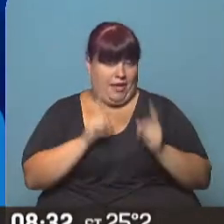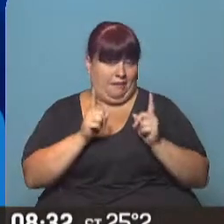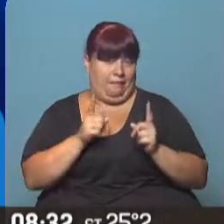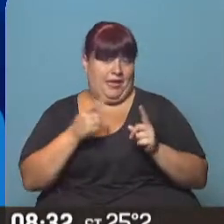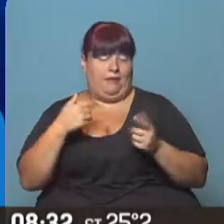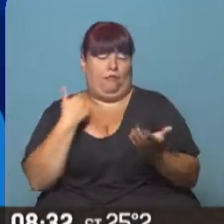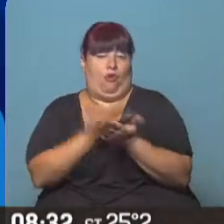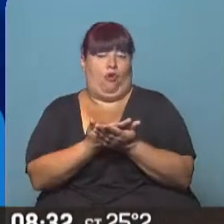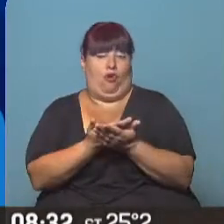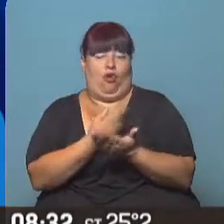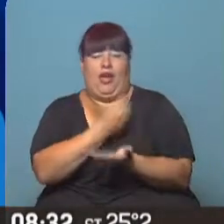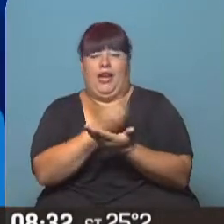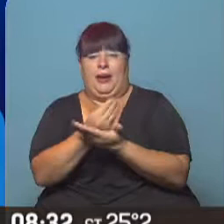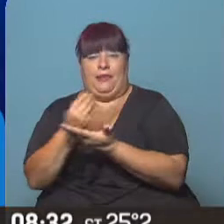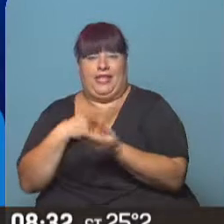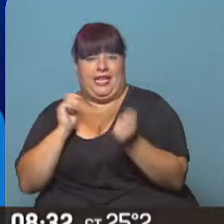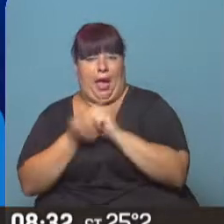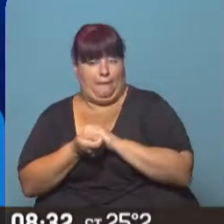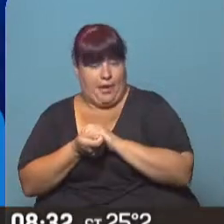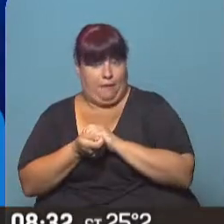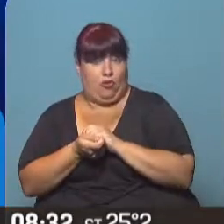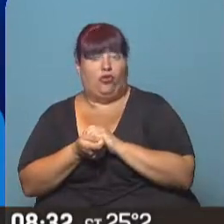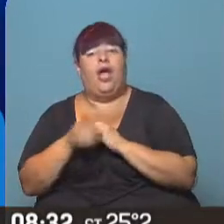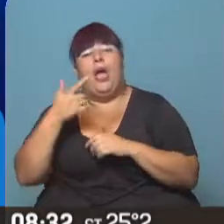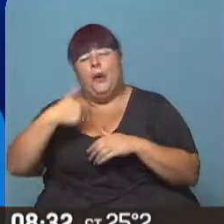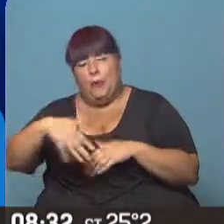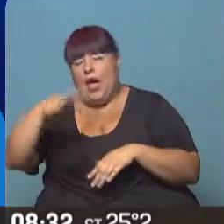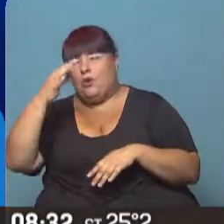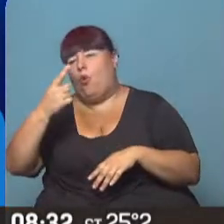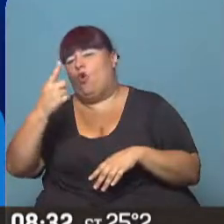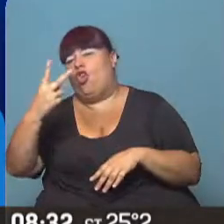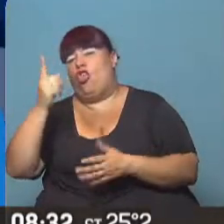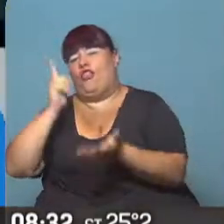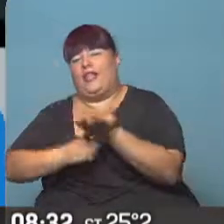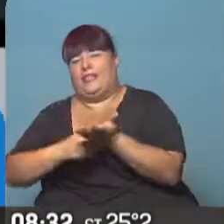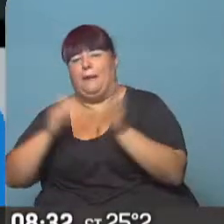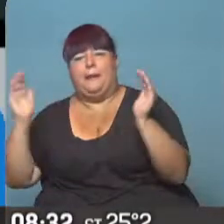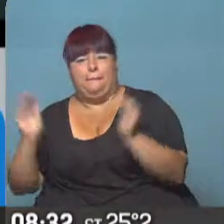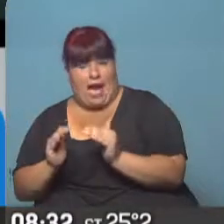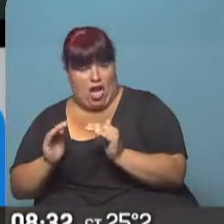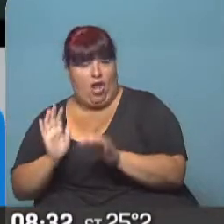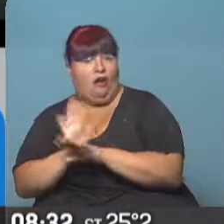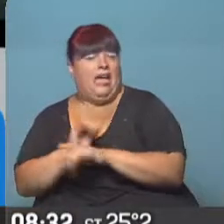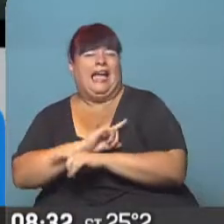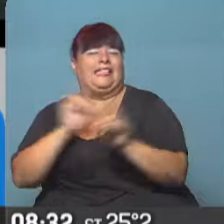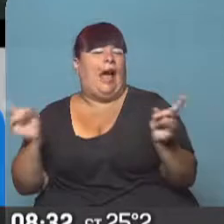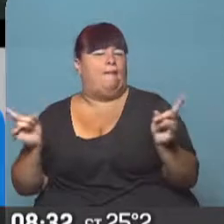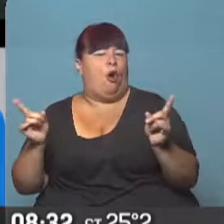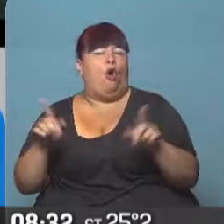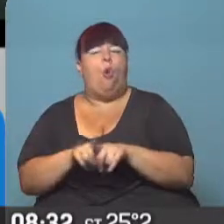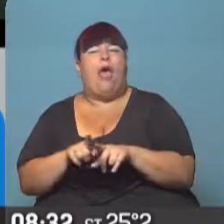que emitió la representación de Cambiemos, y va a haber seguramente 1 o 2 dictámenes de minoría, o sea que ni siquiera